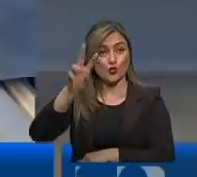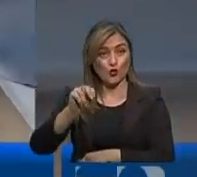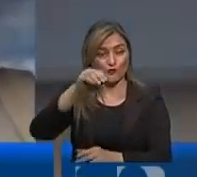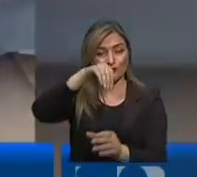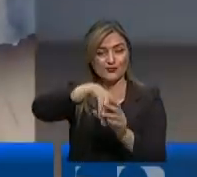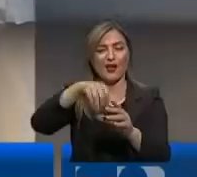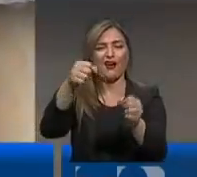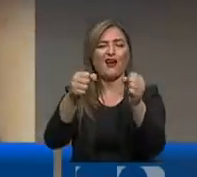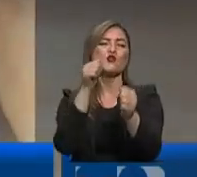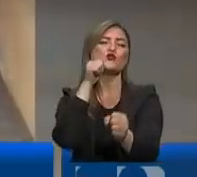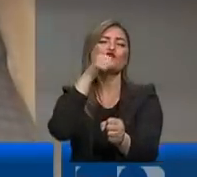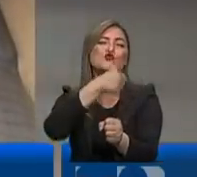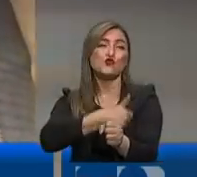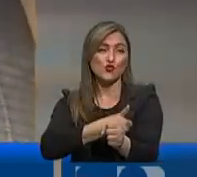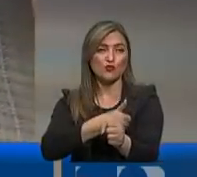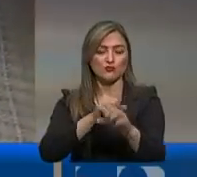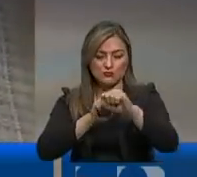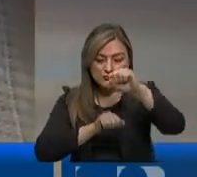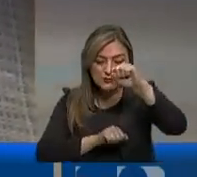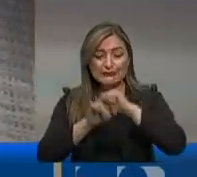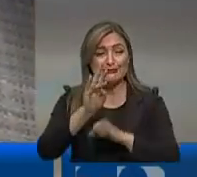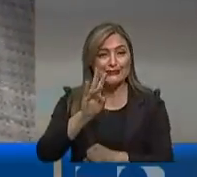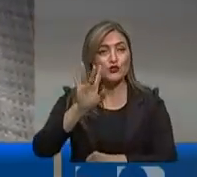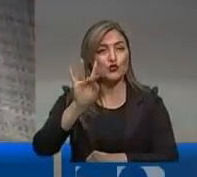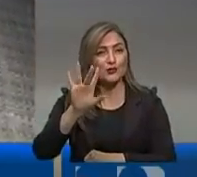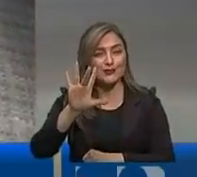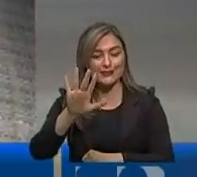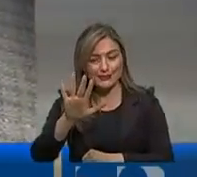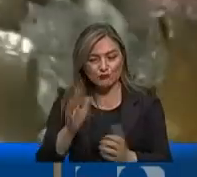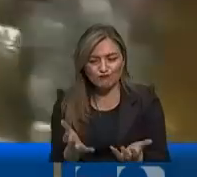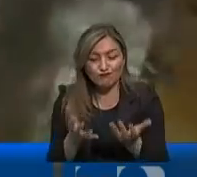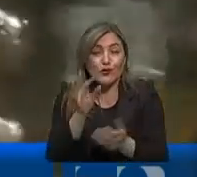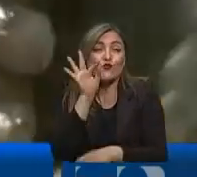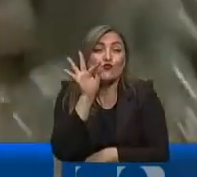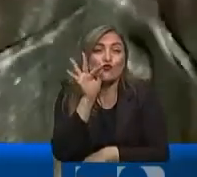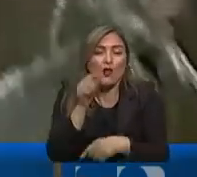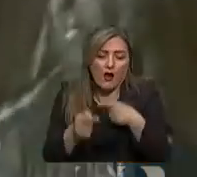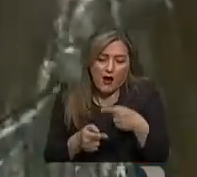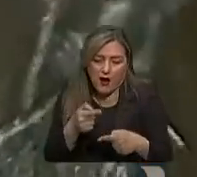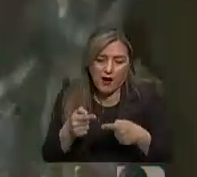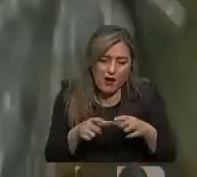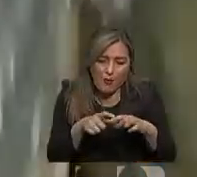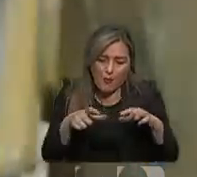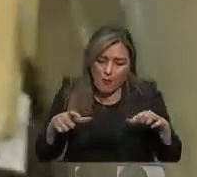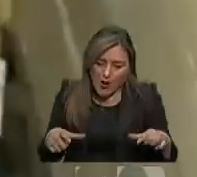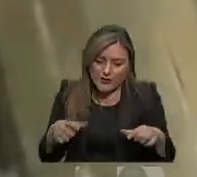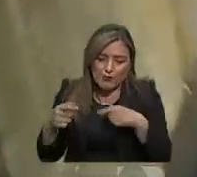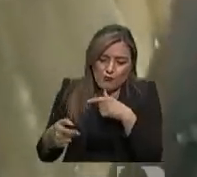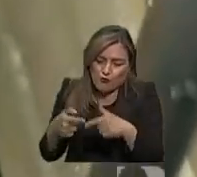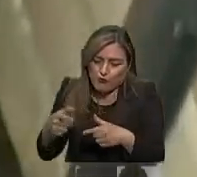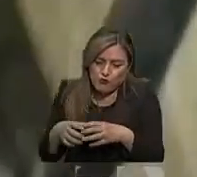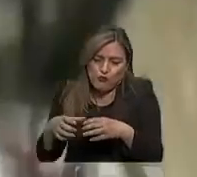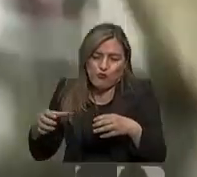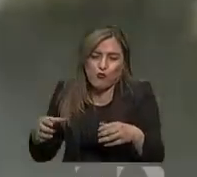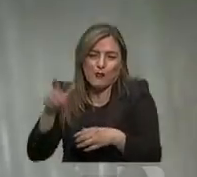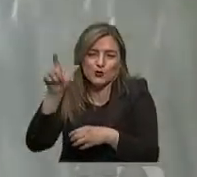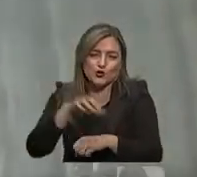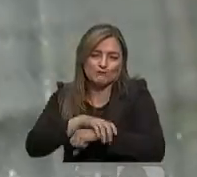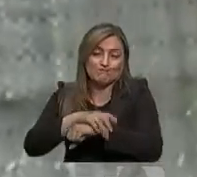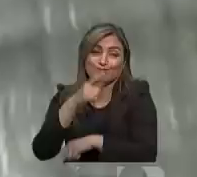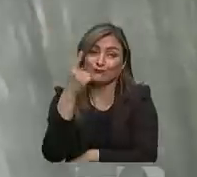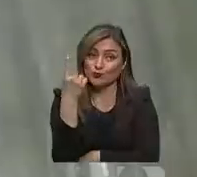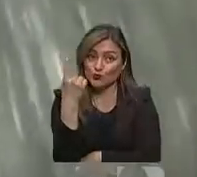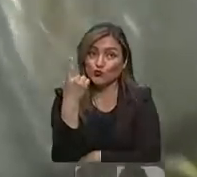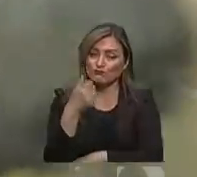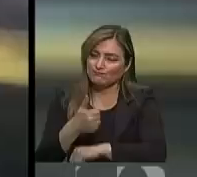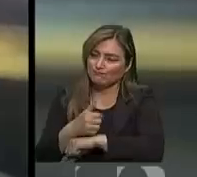de un carro azul, se encontraron 785 kilos de marihuana envueltos en paquetes rectangulares, por lo que se detuvo una persona que